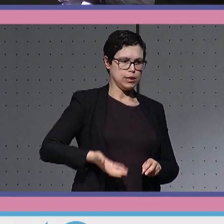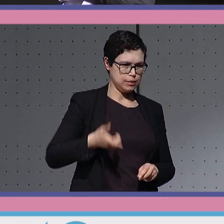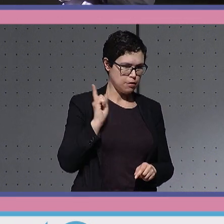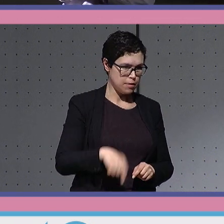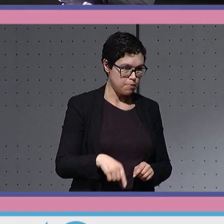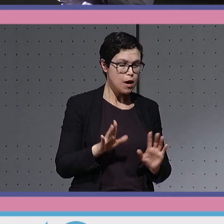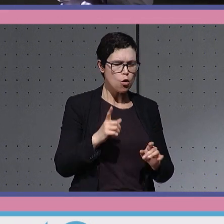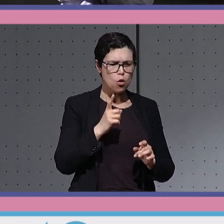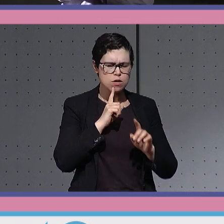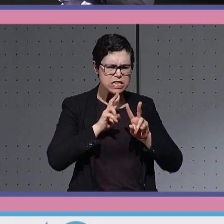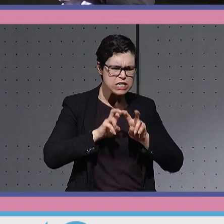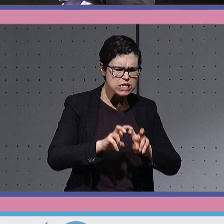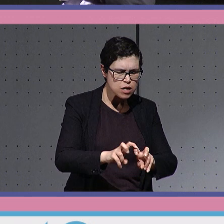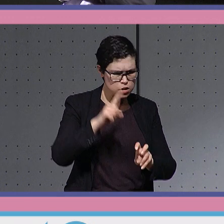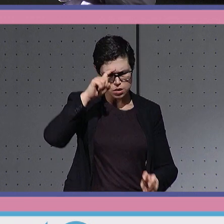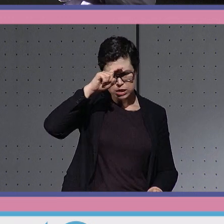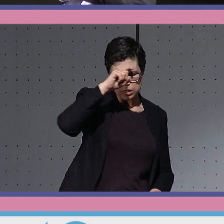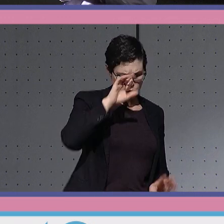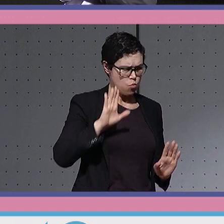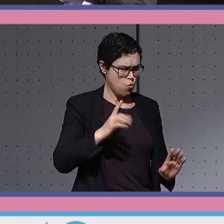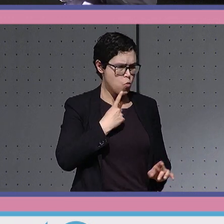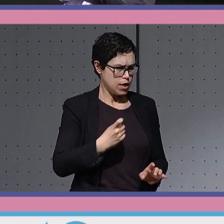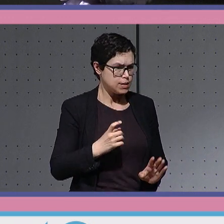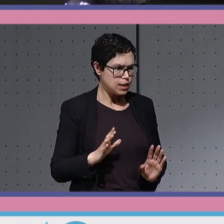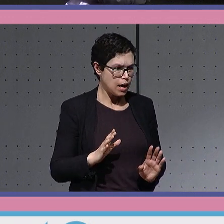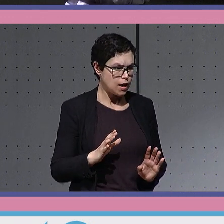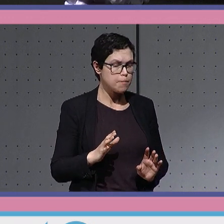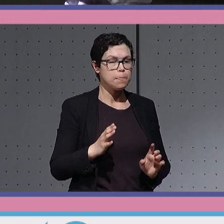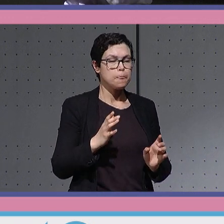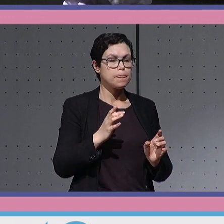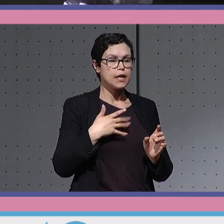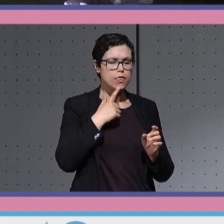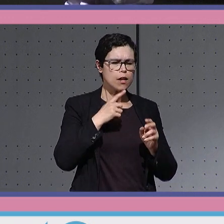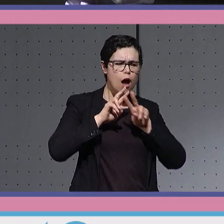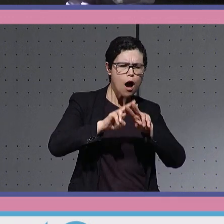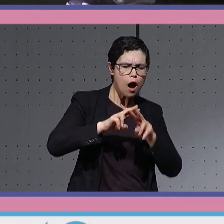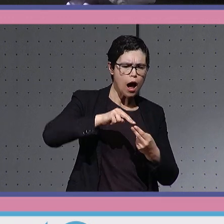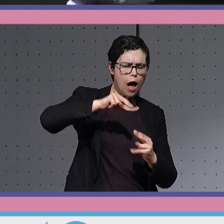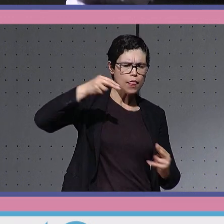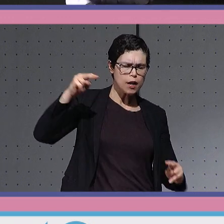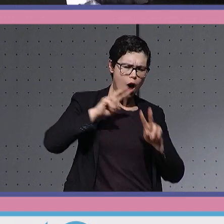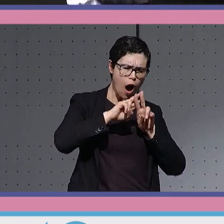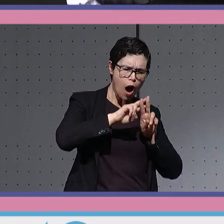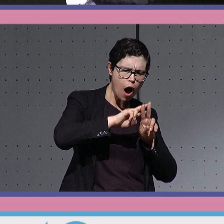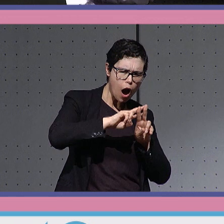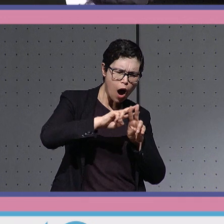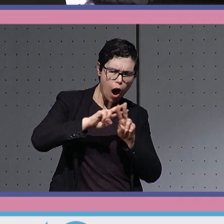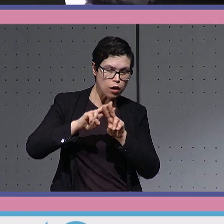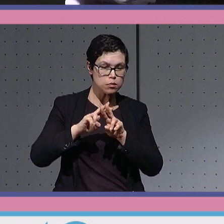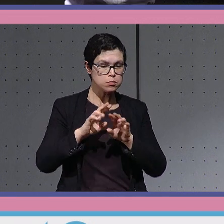difícil. No lo arreglamos leyendo el libro, porque no hay nada